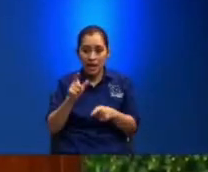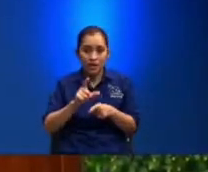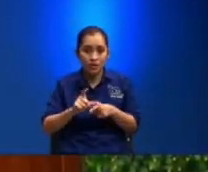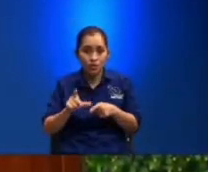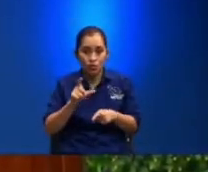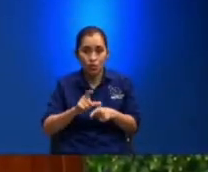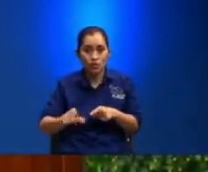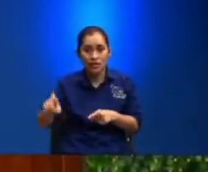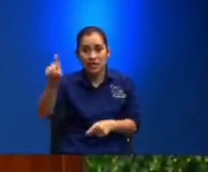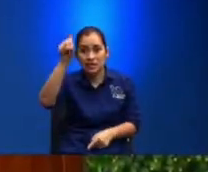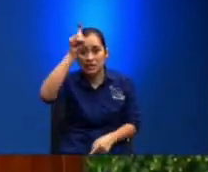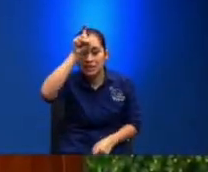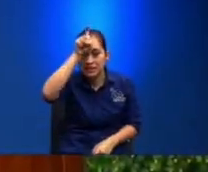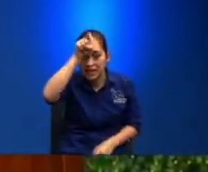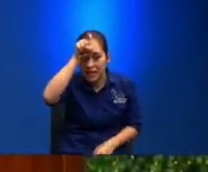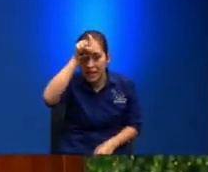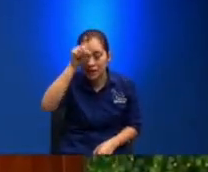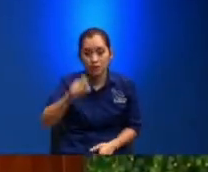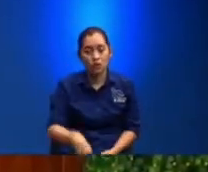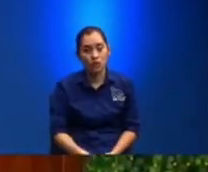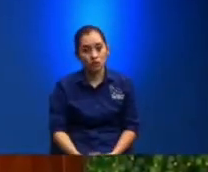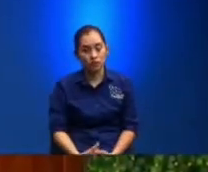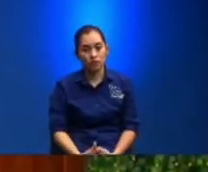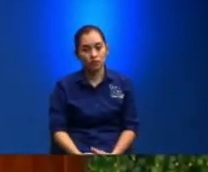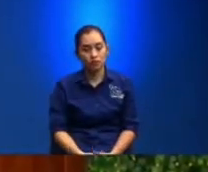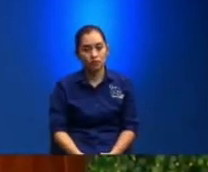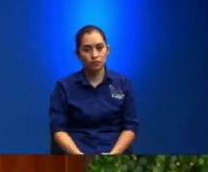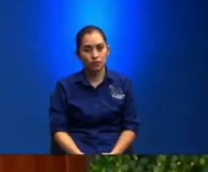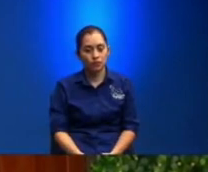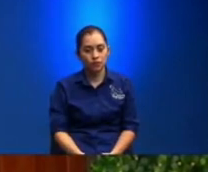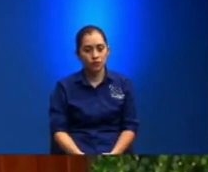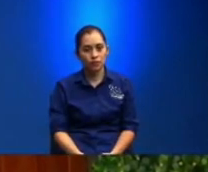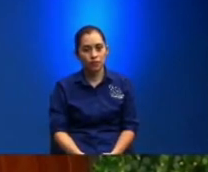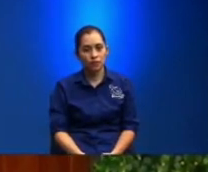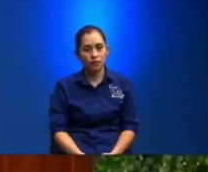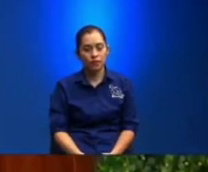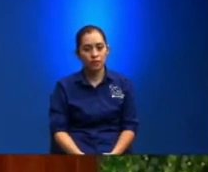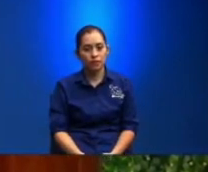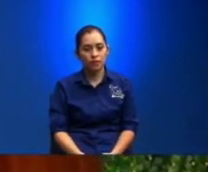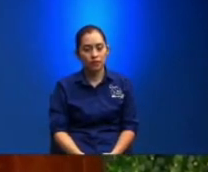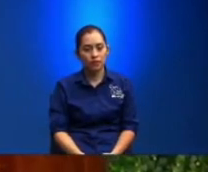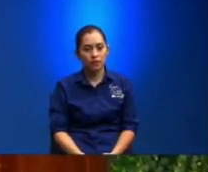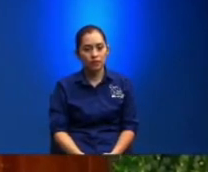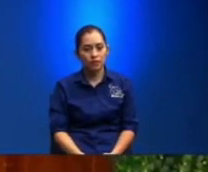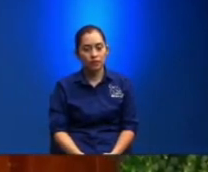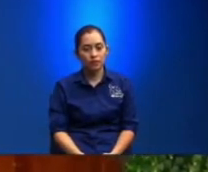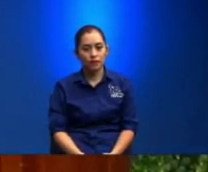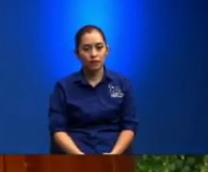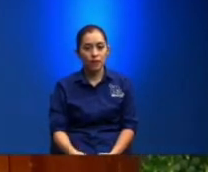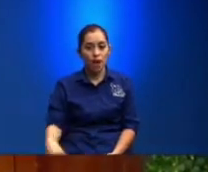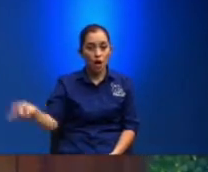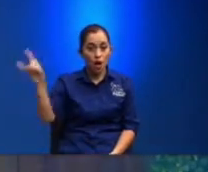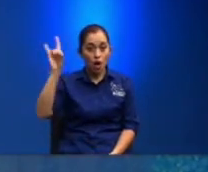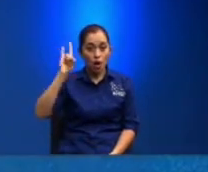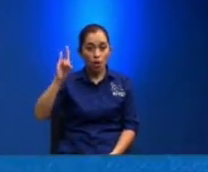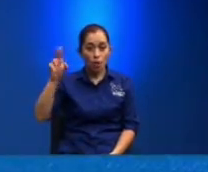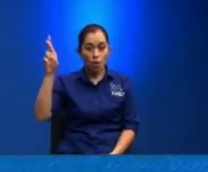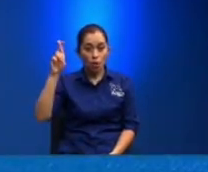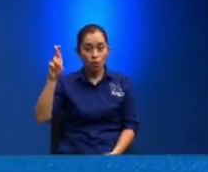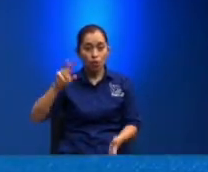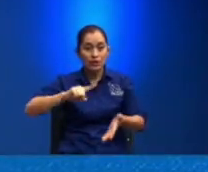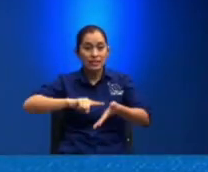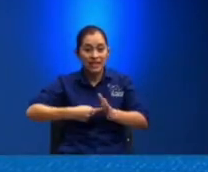termine pues lo primero que quiero que platiquemos es que no quiere decir fuego entonces ahora viene el